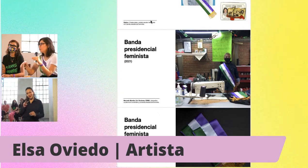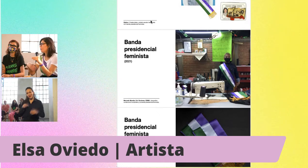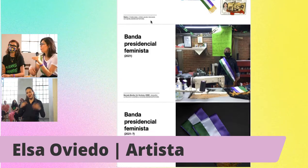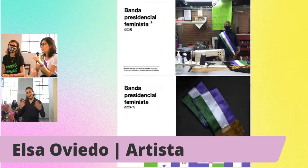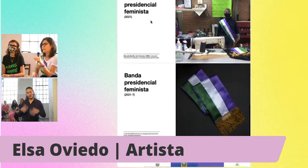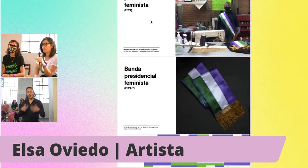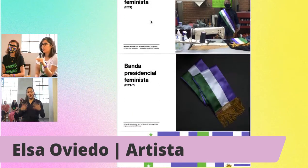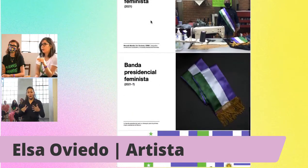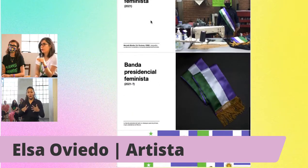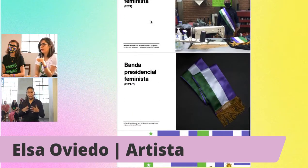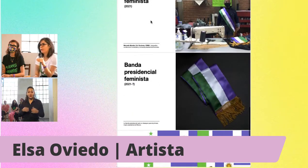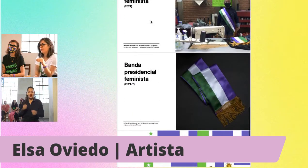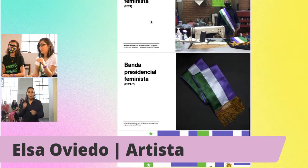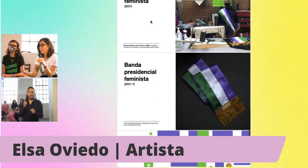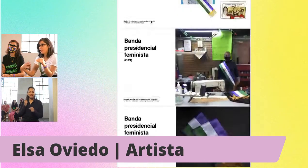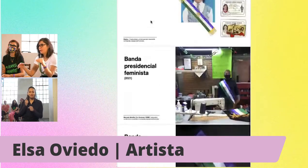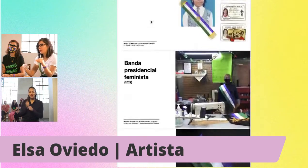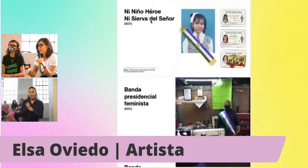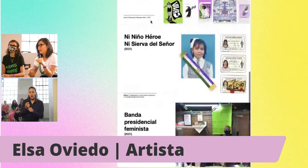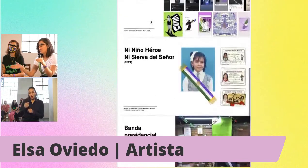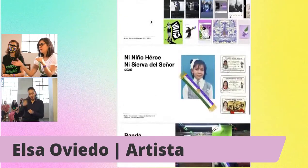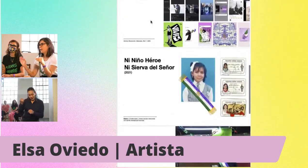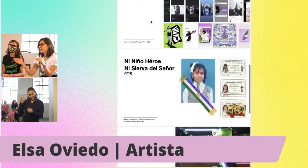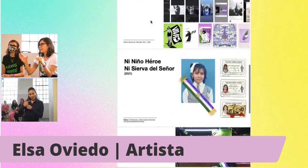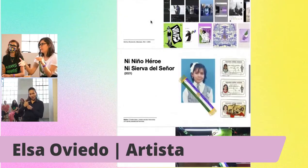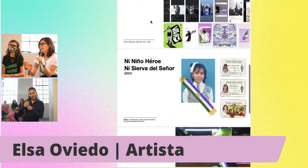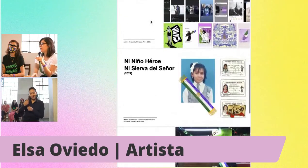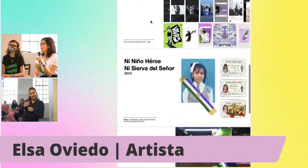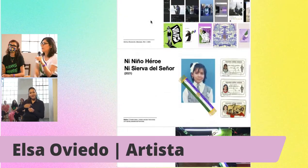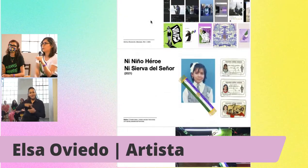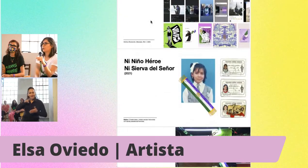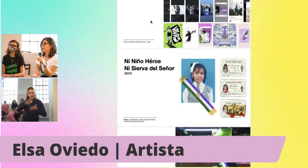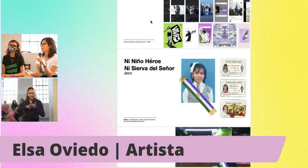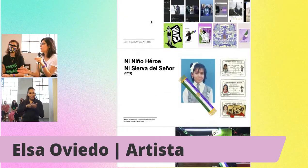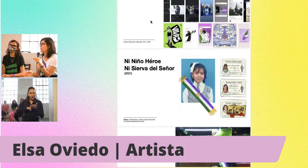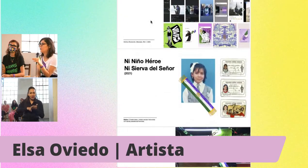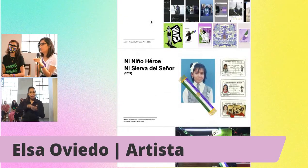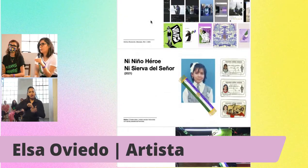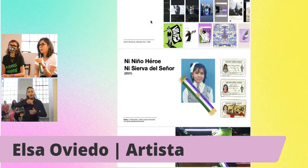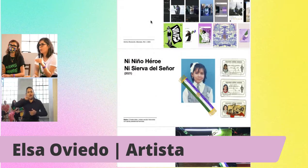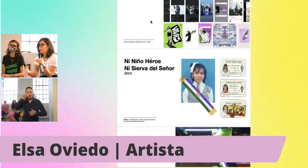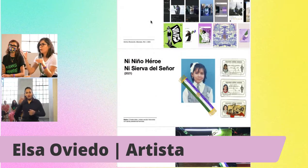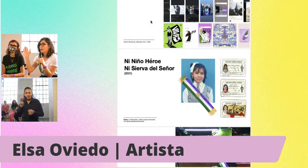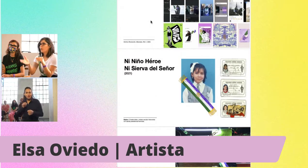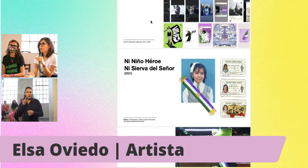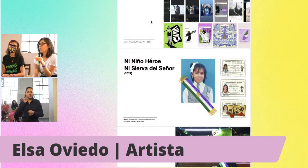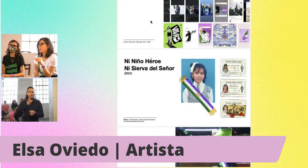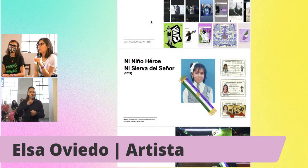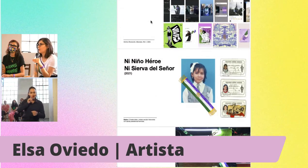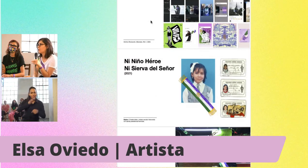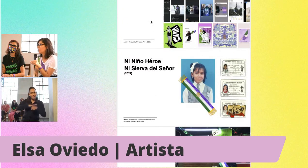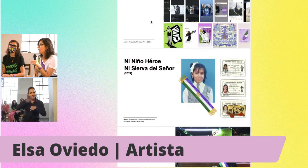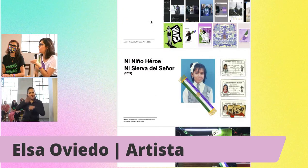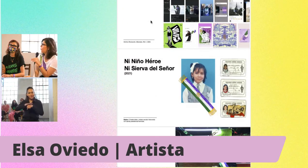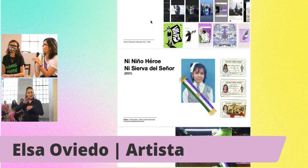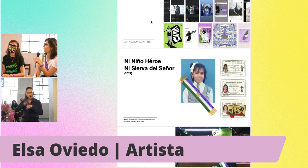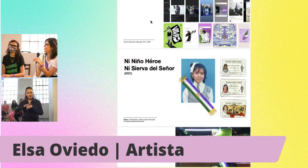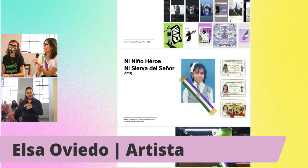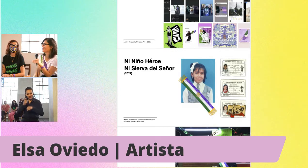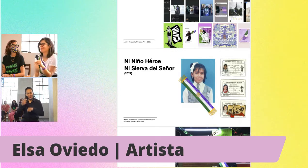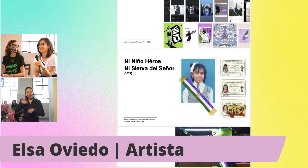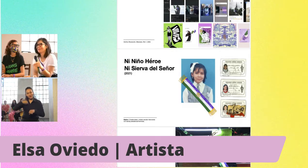hizo muchísimo eco en mí y a raíz de ahí tomé otras tantas decisiones, pero bueno, creo que por eso ando